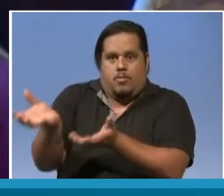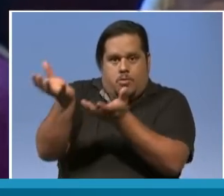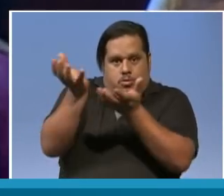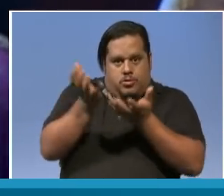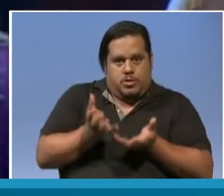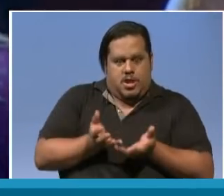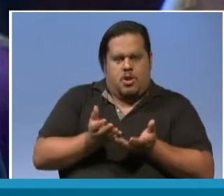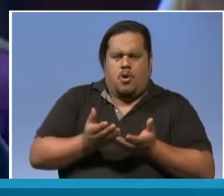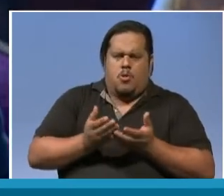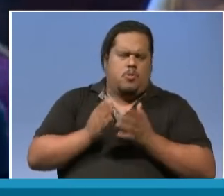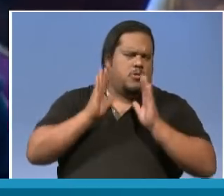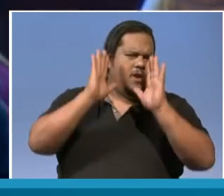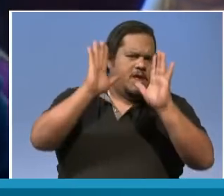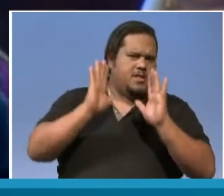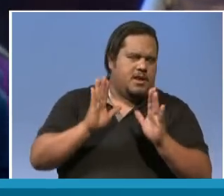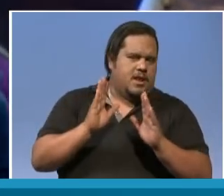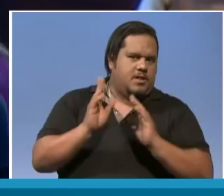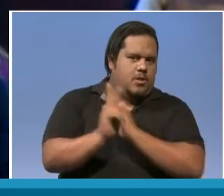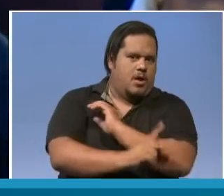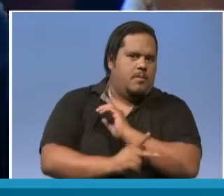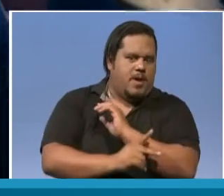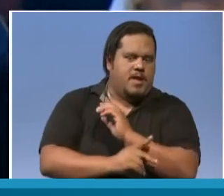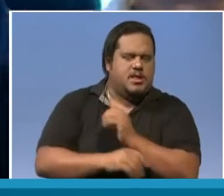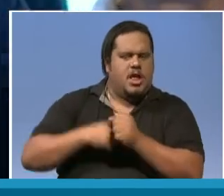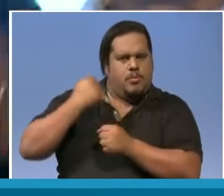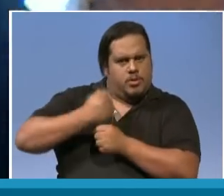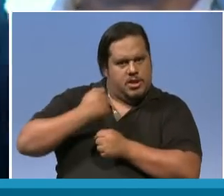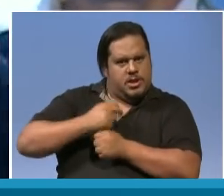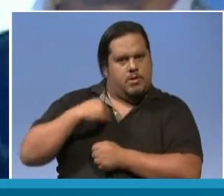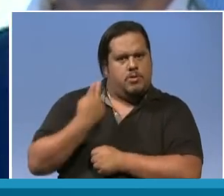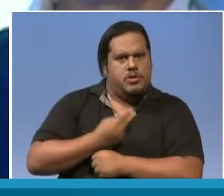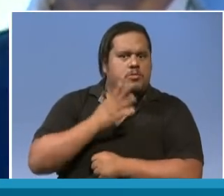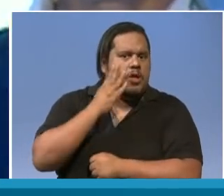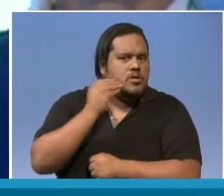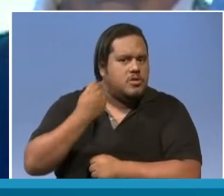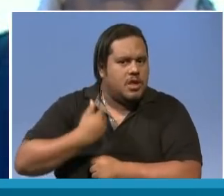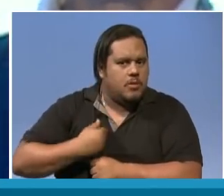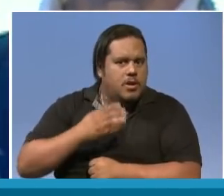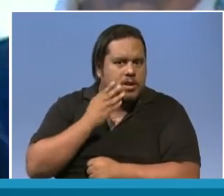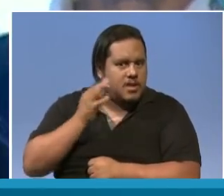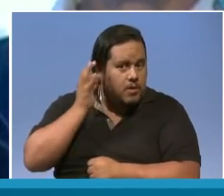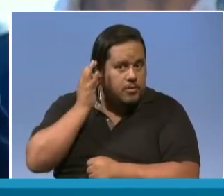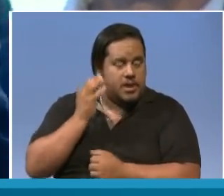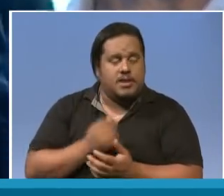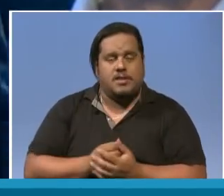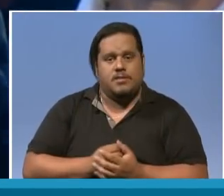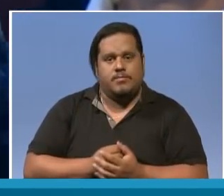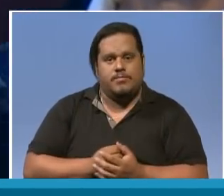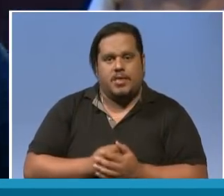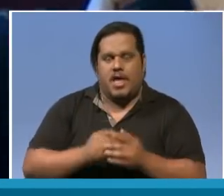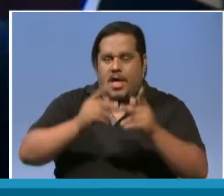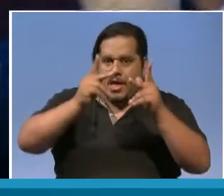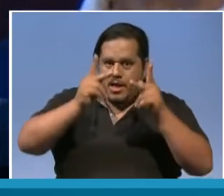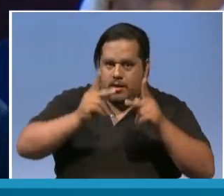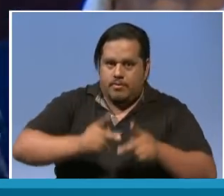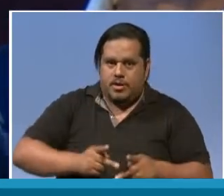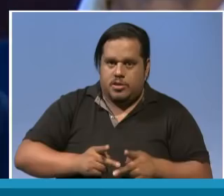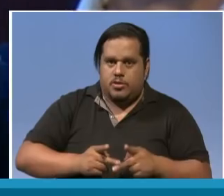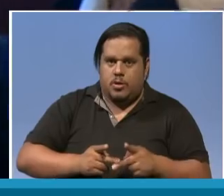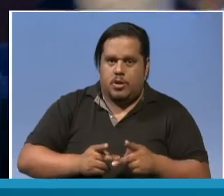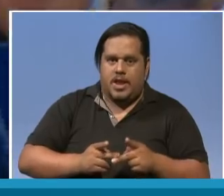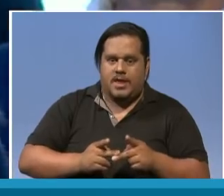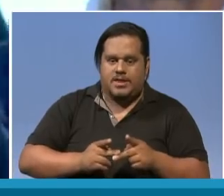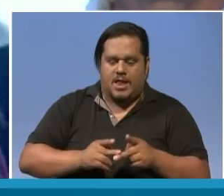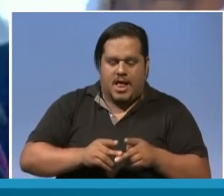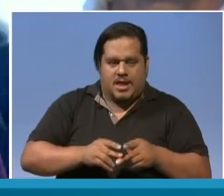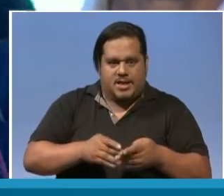maravillosa república por el trabajo tesonero de nuestros abuelos y abuelas, personas descalzas,